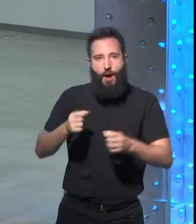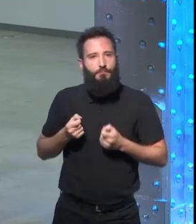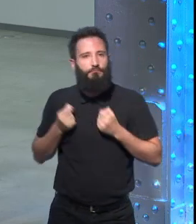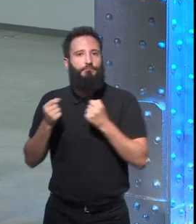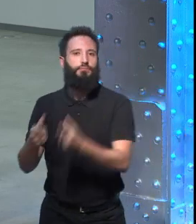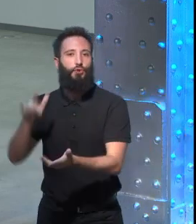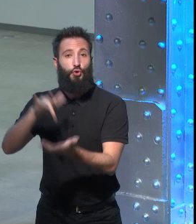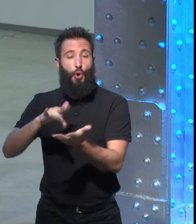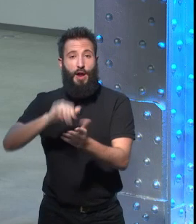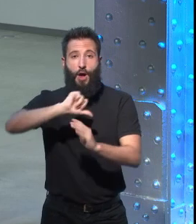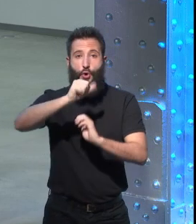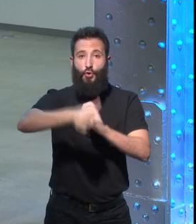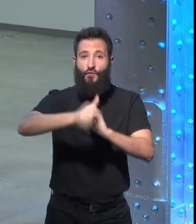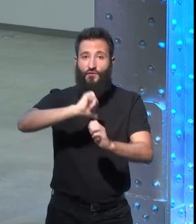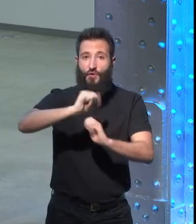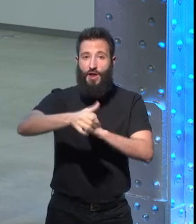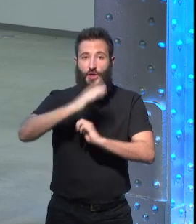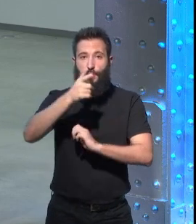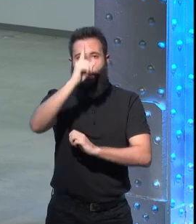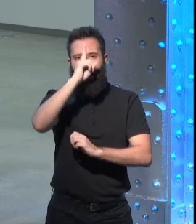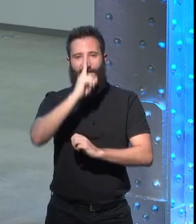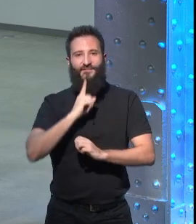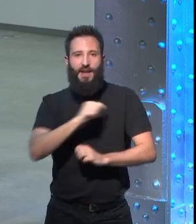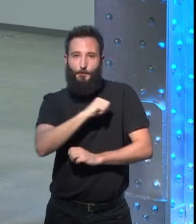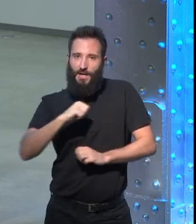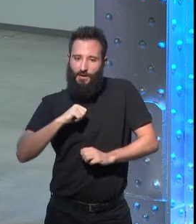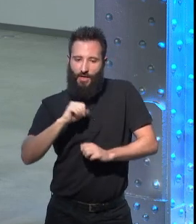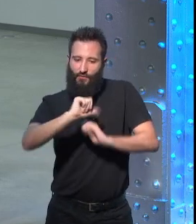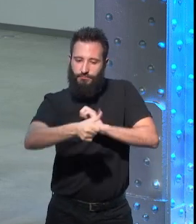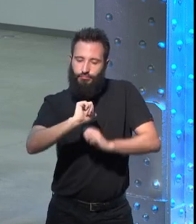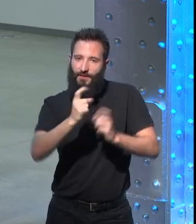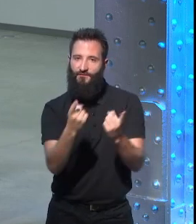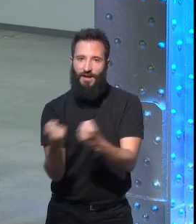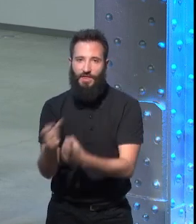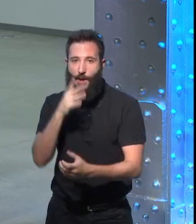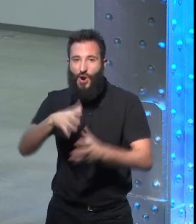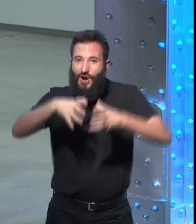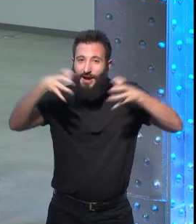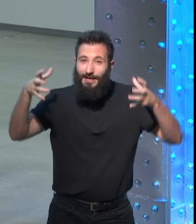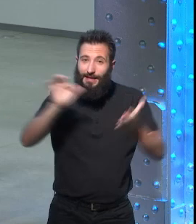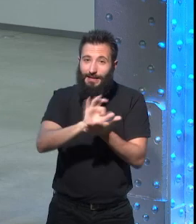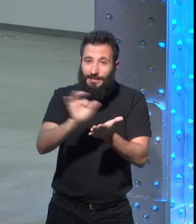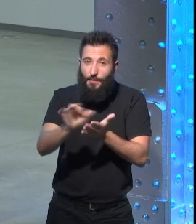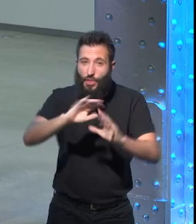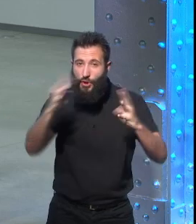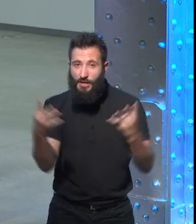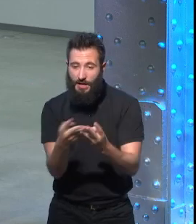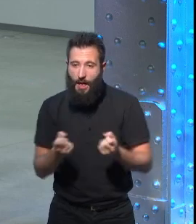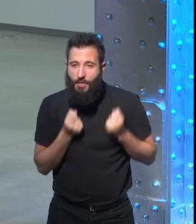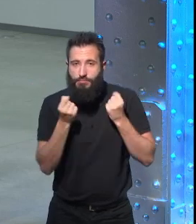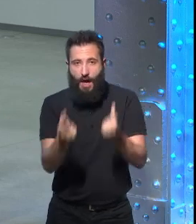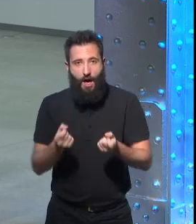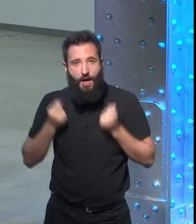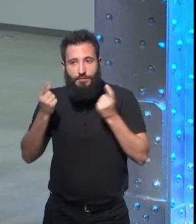falta de configuración de los perfiles en modo privado. Los grandes proveedores de servicios de Internet norteamericanos nos dan los